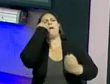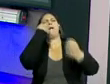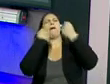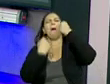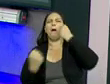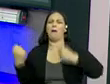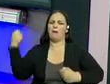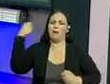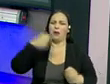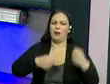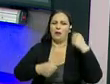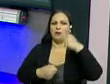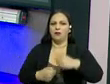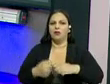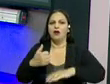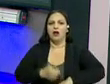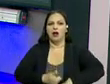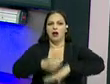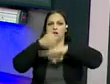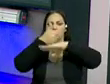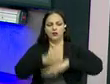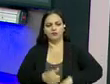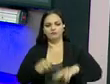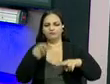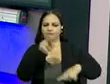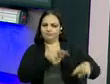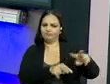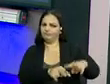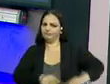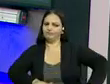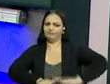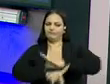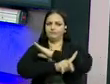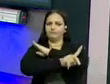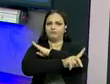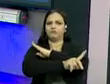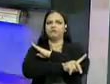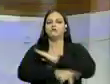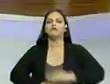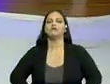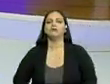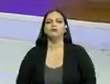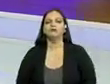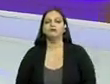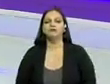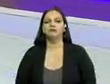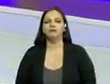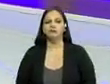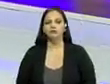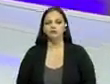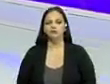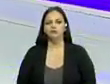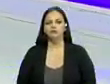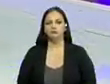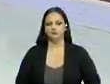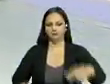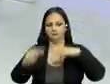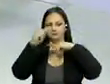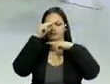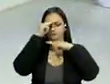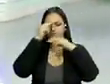las sancionaron. Todos los detalles solamente aquí en el Despertar de la Noticia, pero